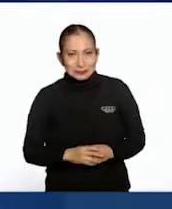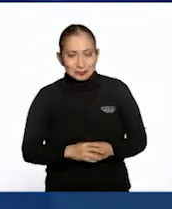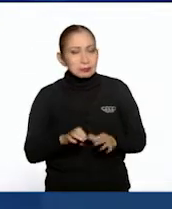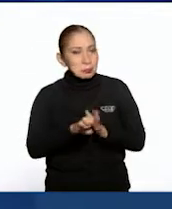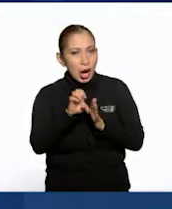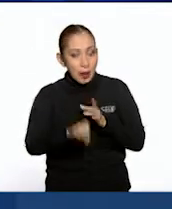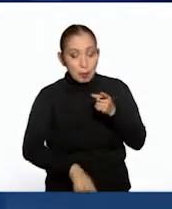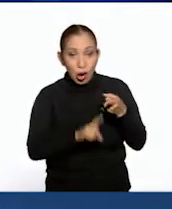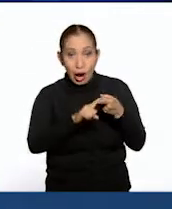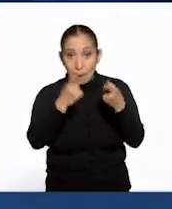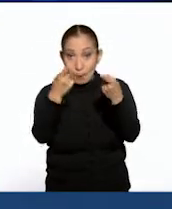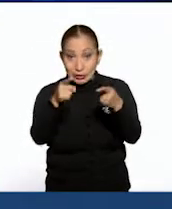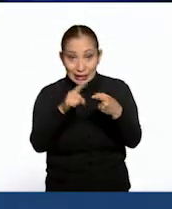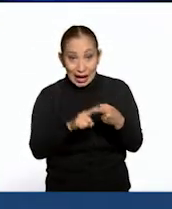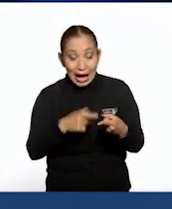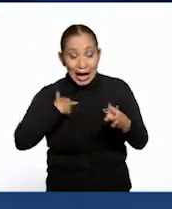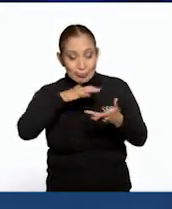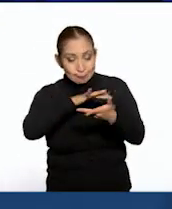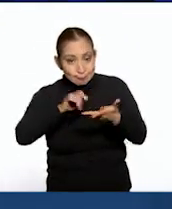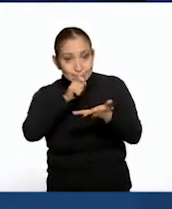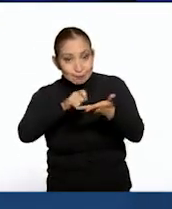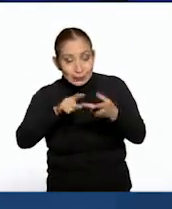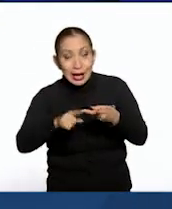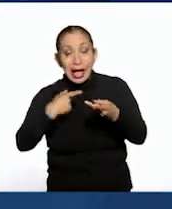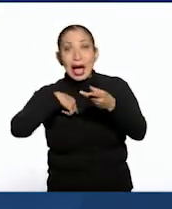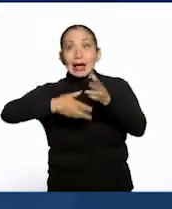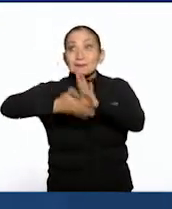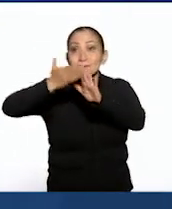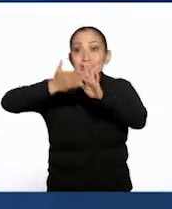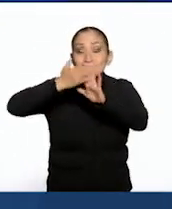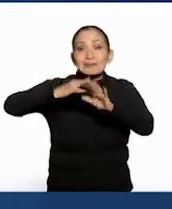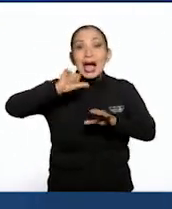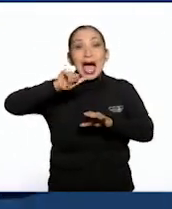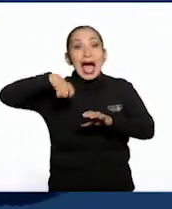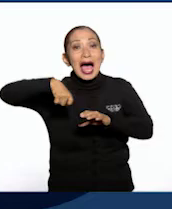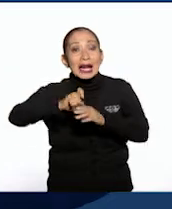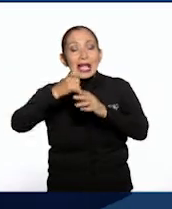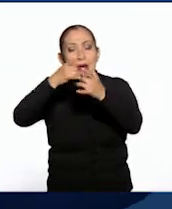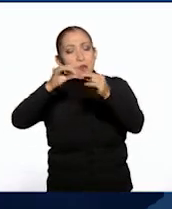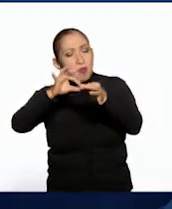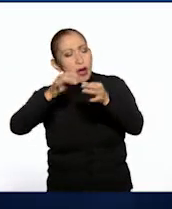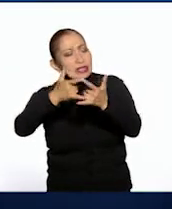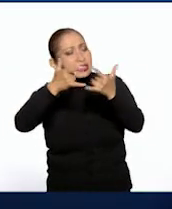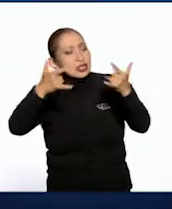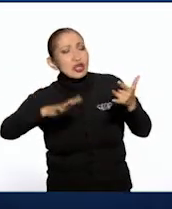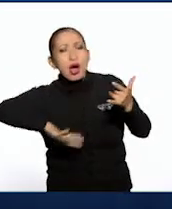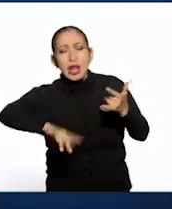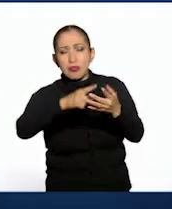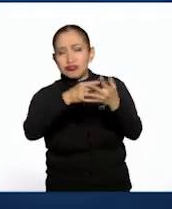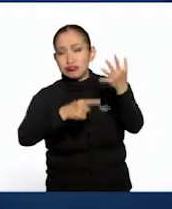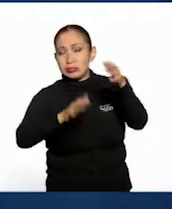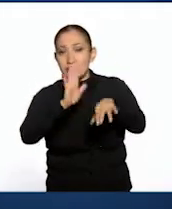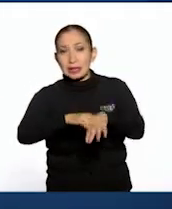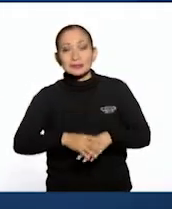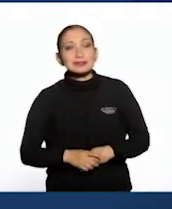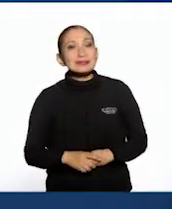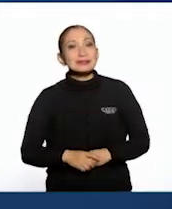Entre ellas están la música, la literatura, la arquitectura y la narración de los hechos históricos, entre otras.